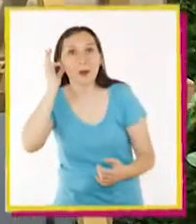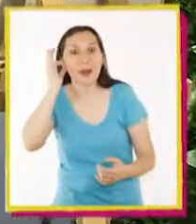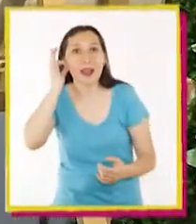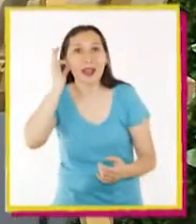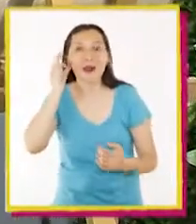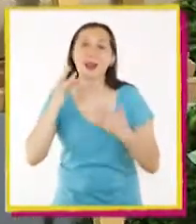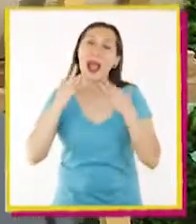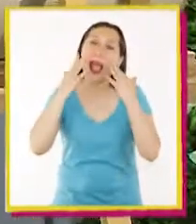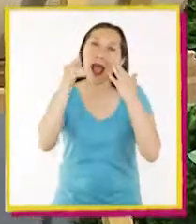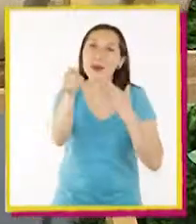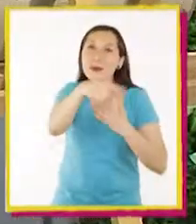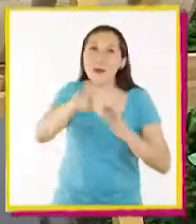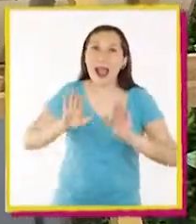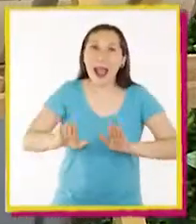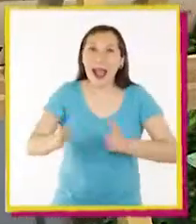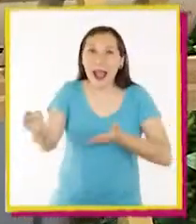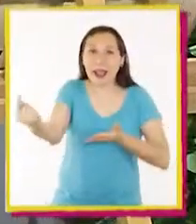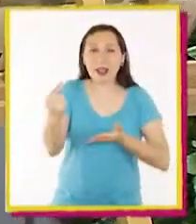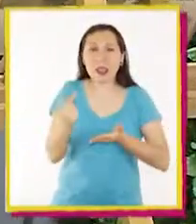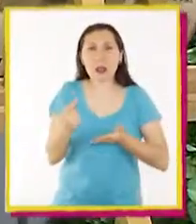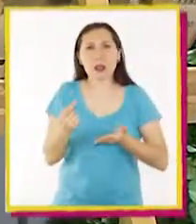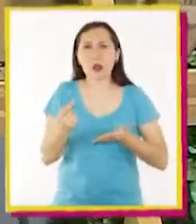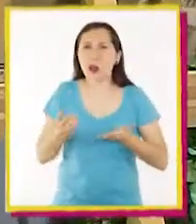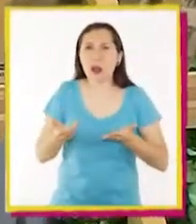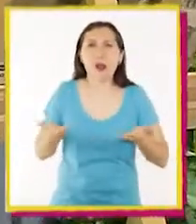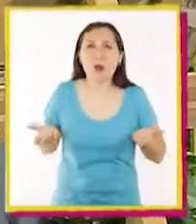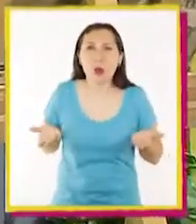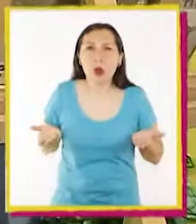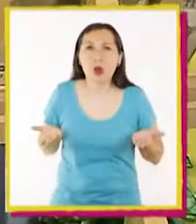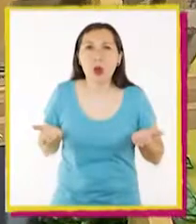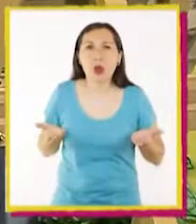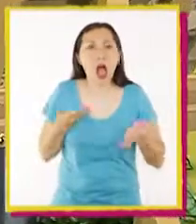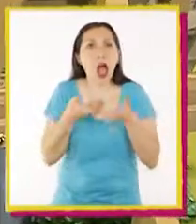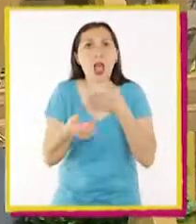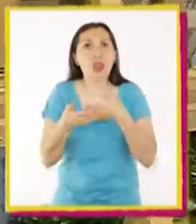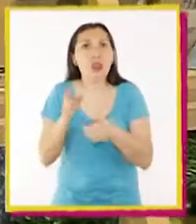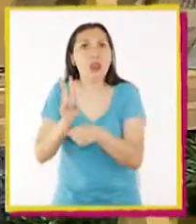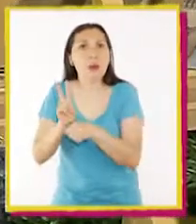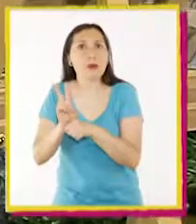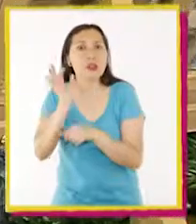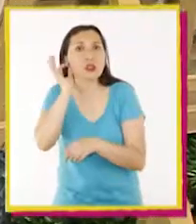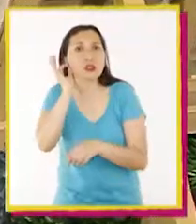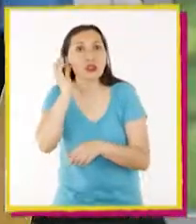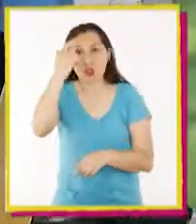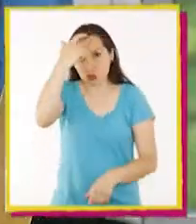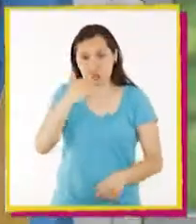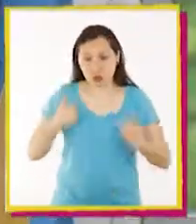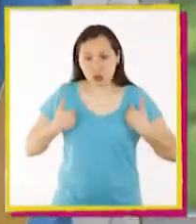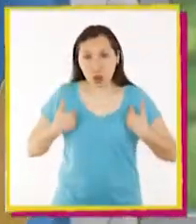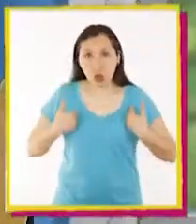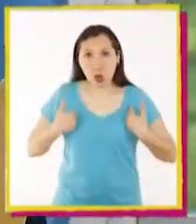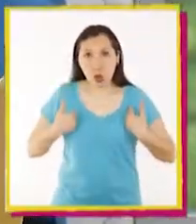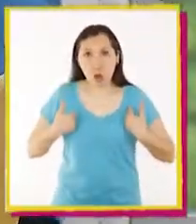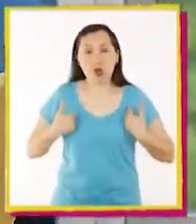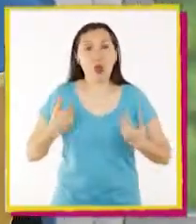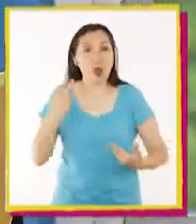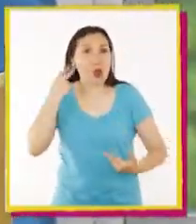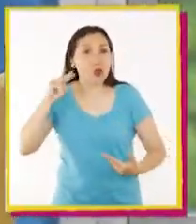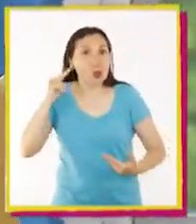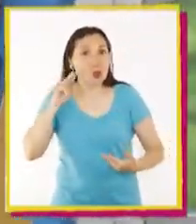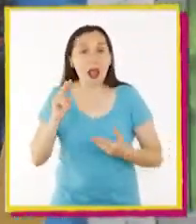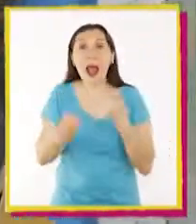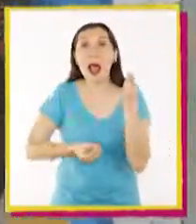amigos! ¡Hola! Me alegra que estén aquí. ¿Cómo? ¿Que dónde está su profesora? ¡Soy yo,